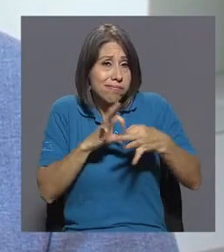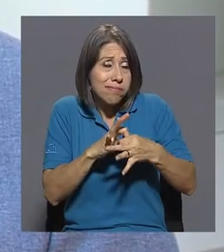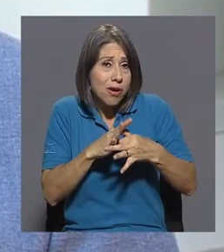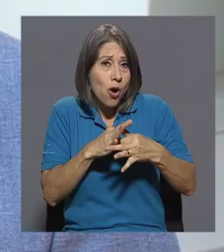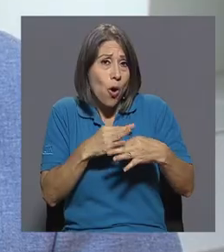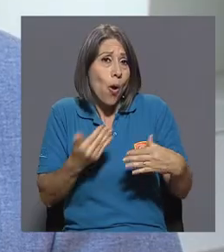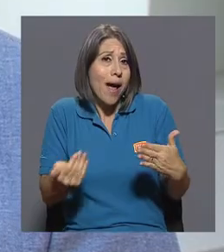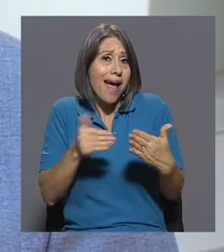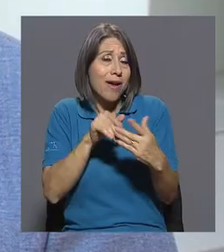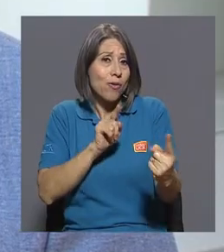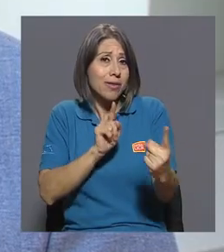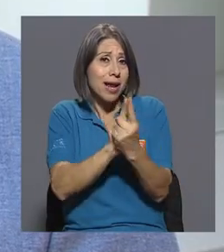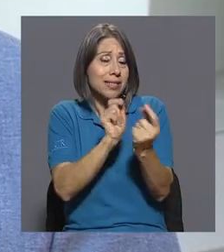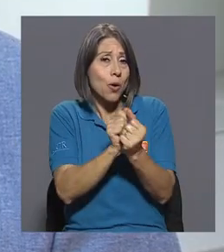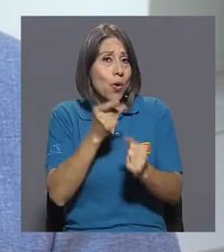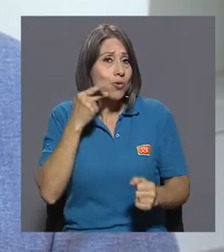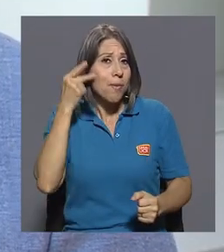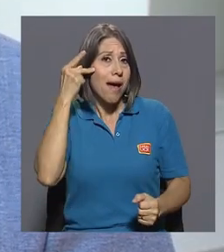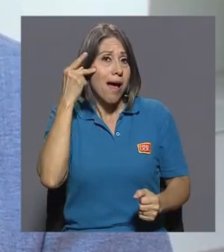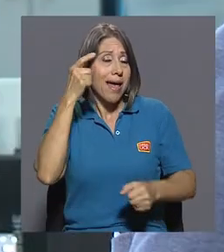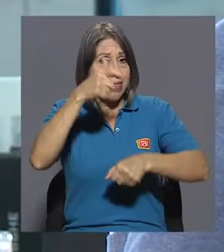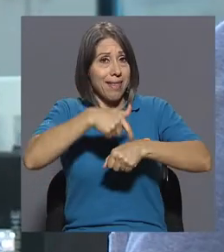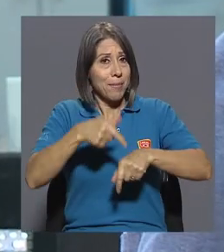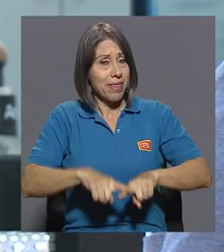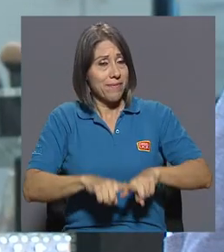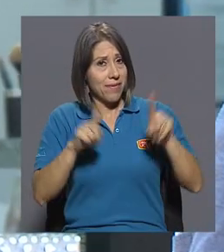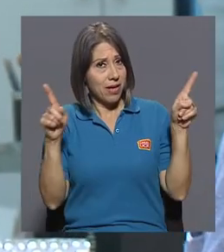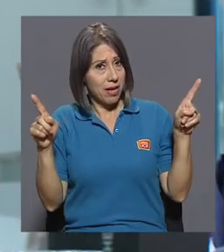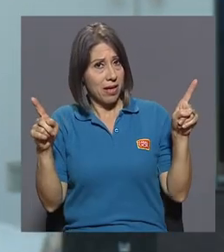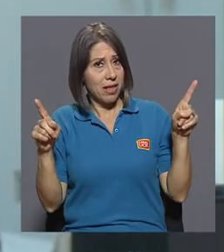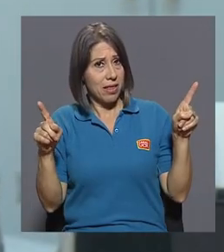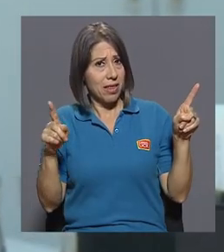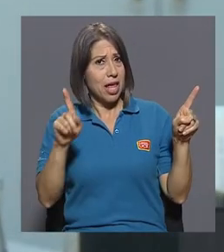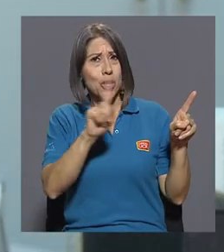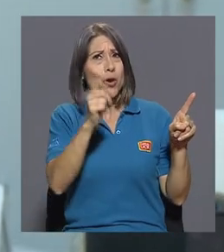papás también. En una etapa muy diferente, no aquellos